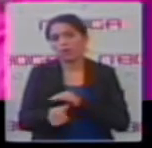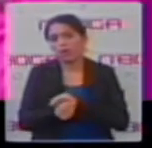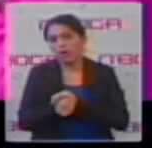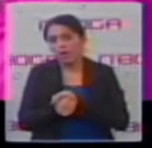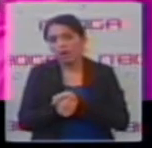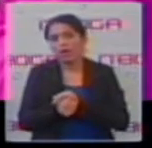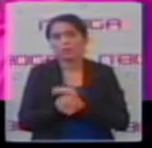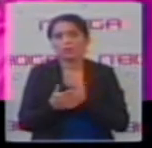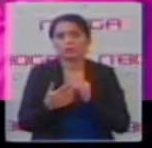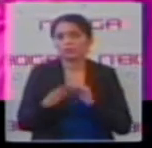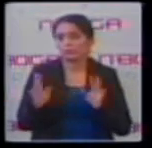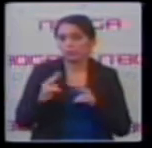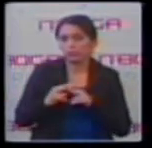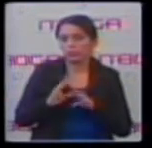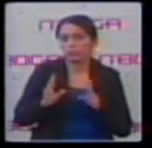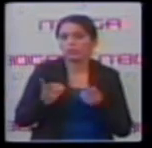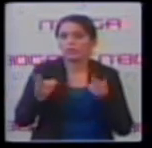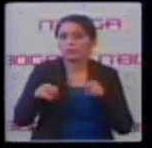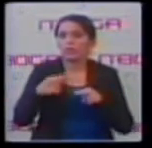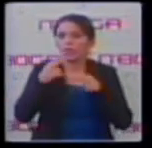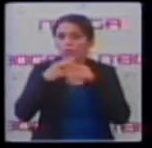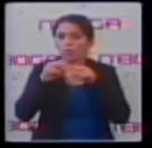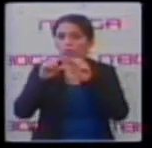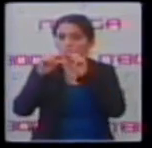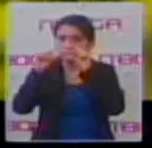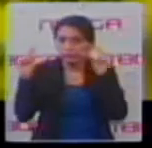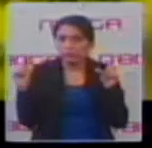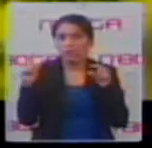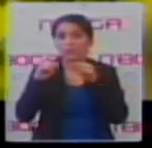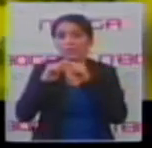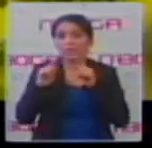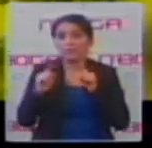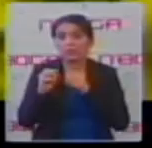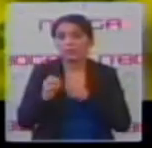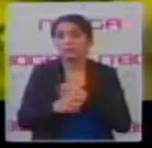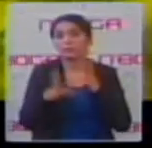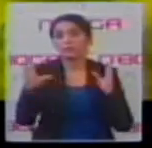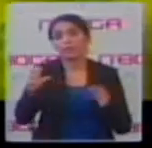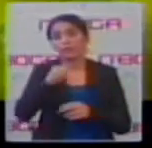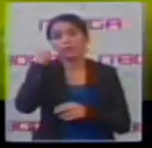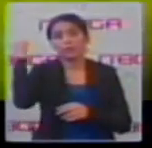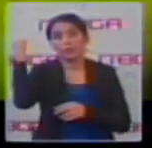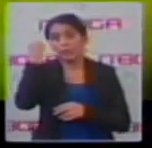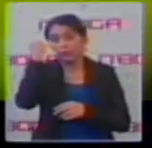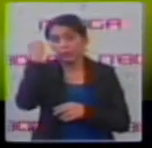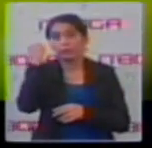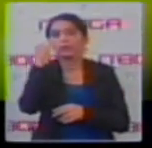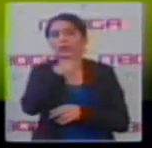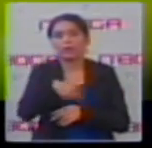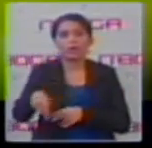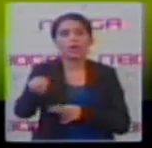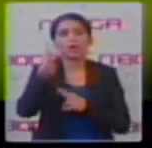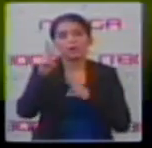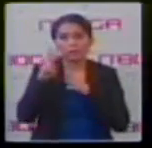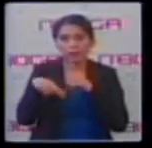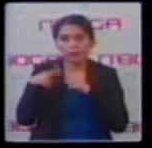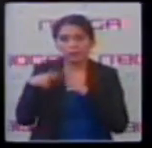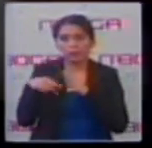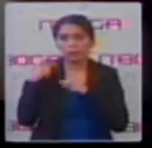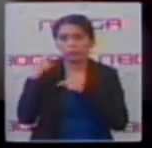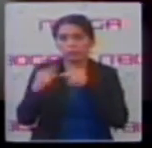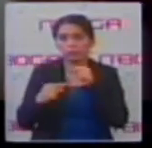Mashpee Lodge, Casa Gangotena, Finch Bay, los cuales empiezan ya a volverse productos, marcas casi por su